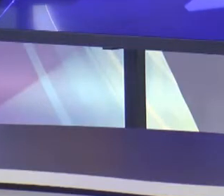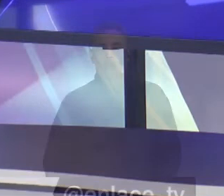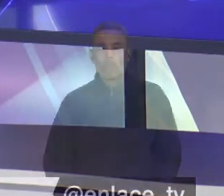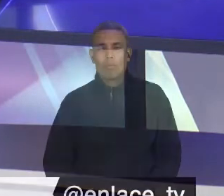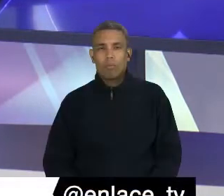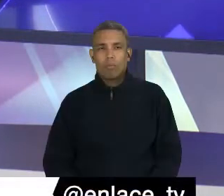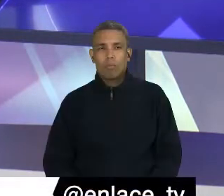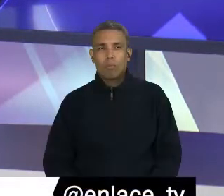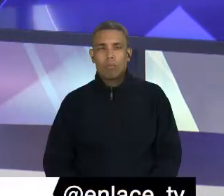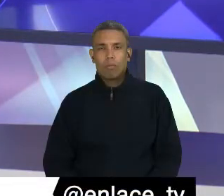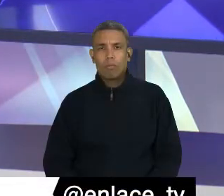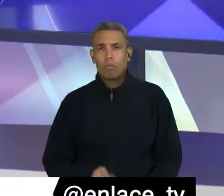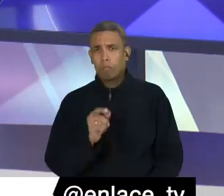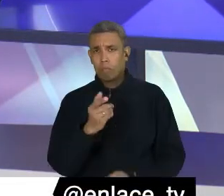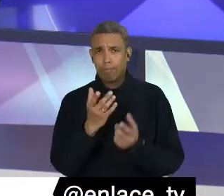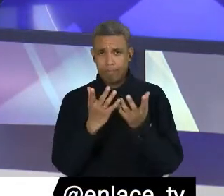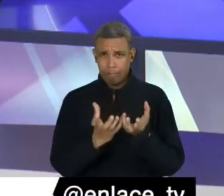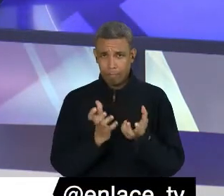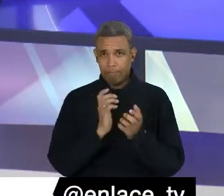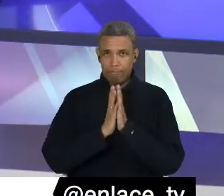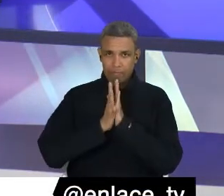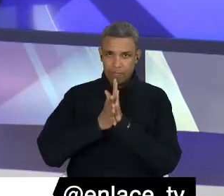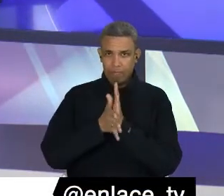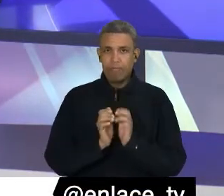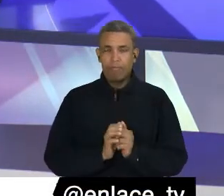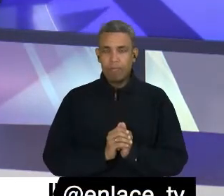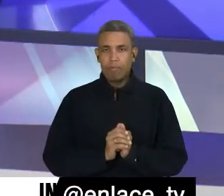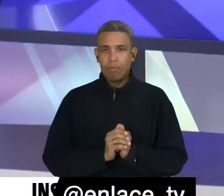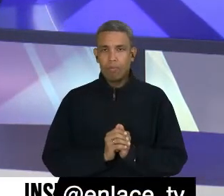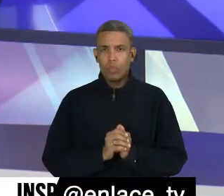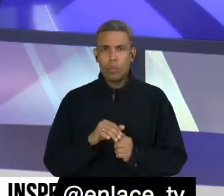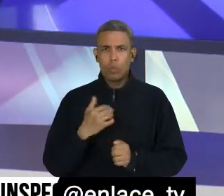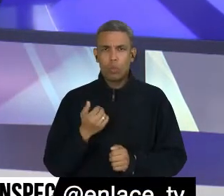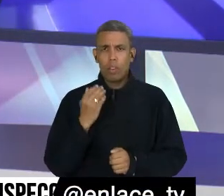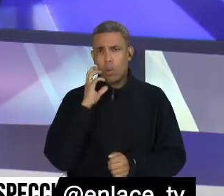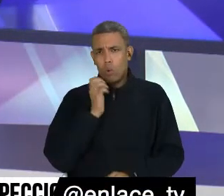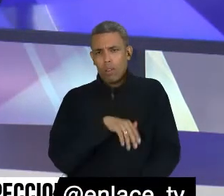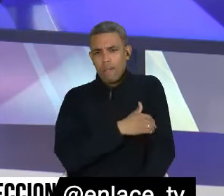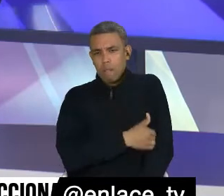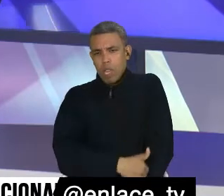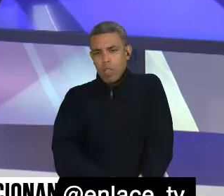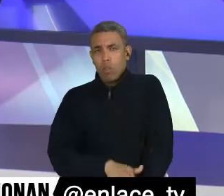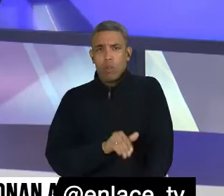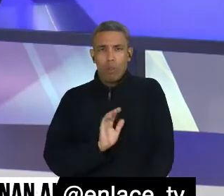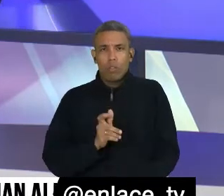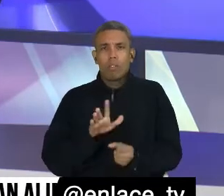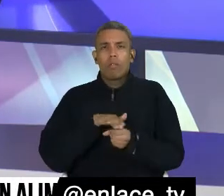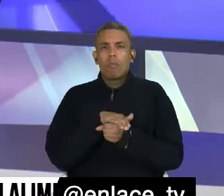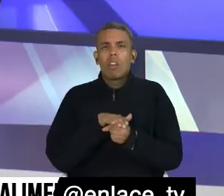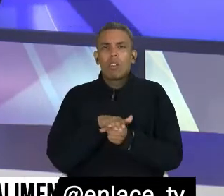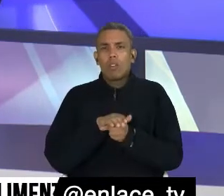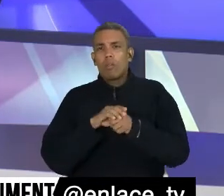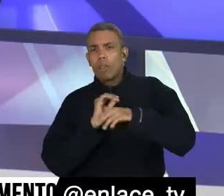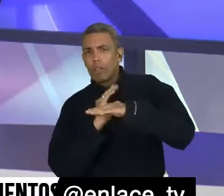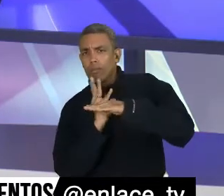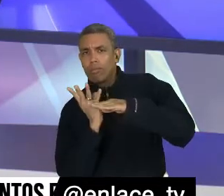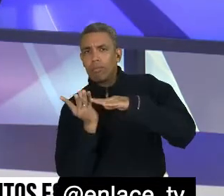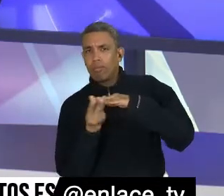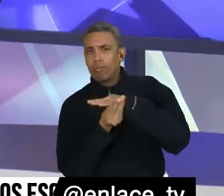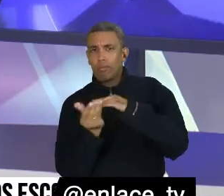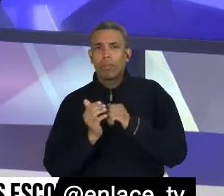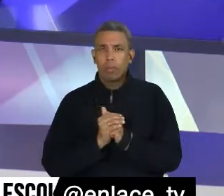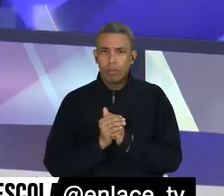Empezamos con lo que usted quiere ver. Bienvenidos. Mucha atención, que un millonario robo se presentó en las últimas horas en el barrio Miraflores. Desconocidos